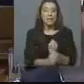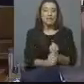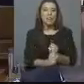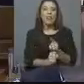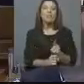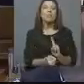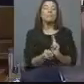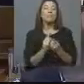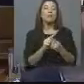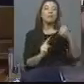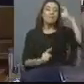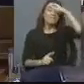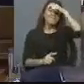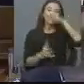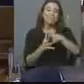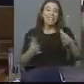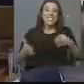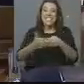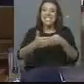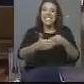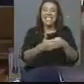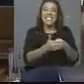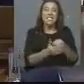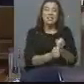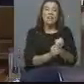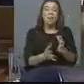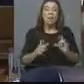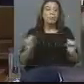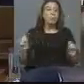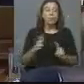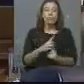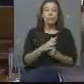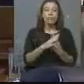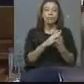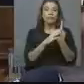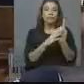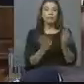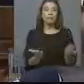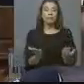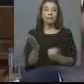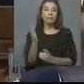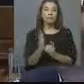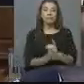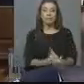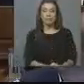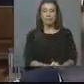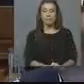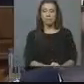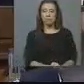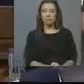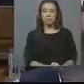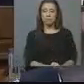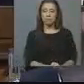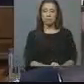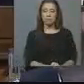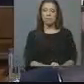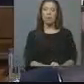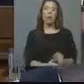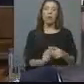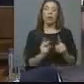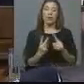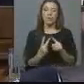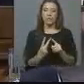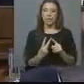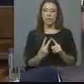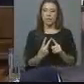que dificulta las condiciones para que este surja, se desarrolle y evolucione. En segundo término, a nosotros nos parece